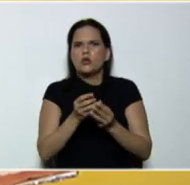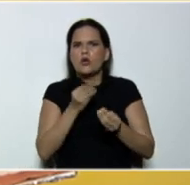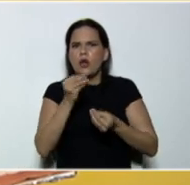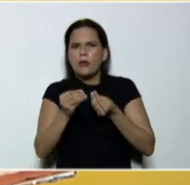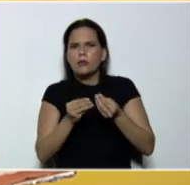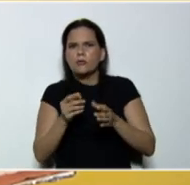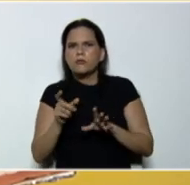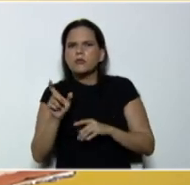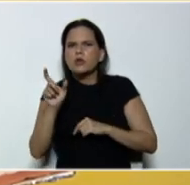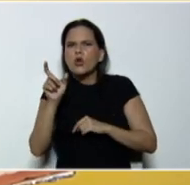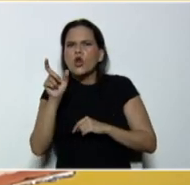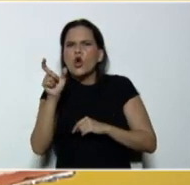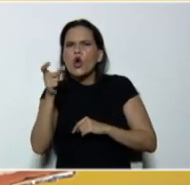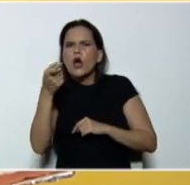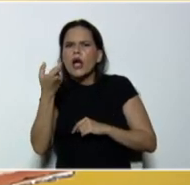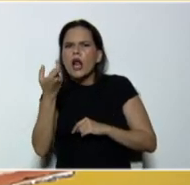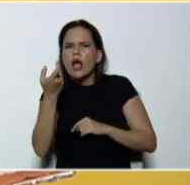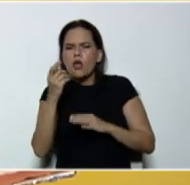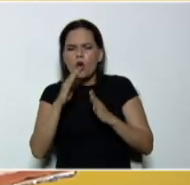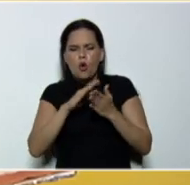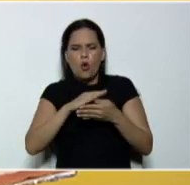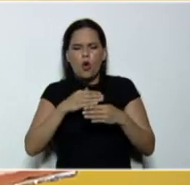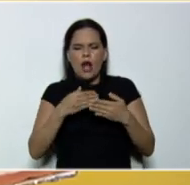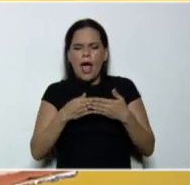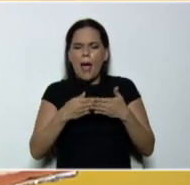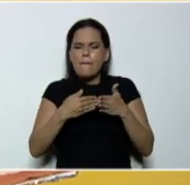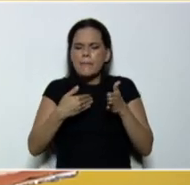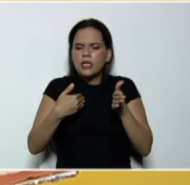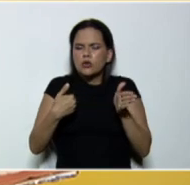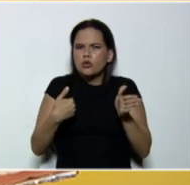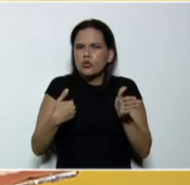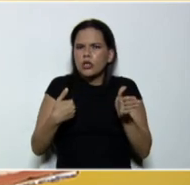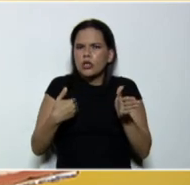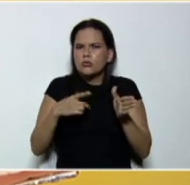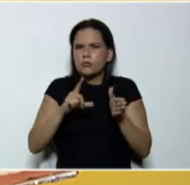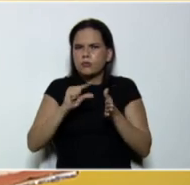grados o la apertura de los ángulos.